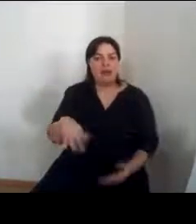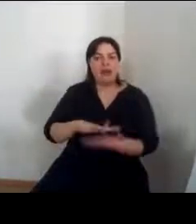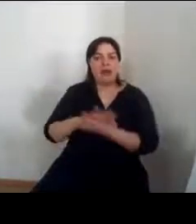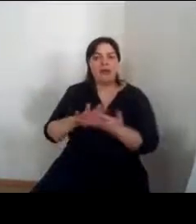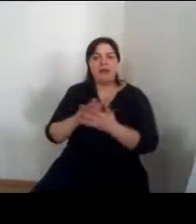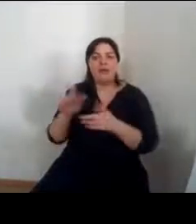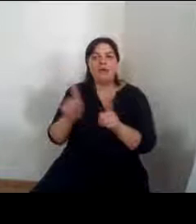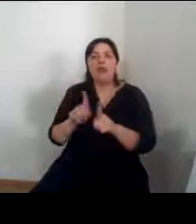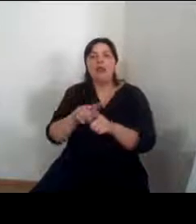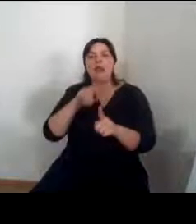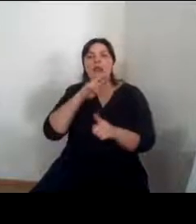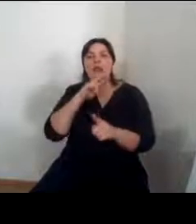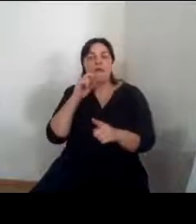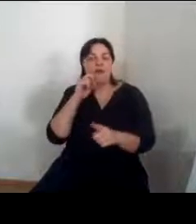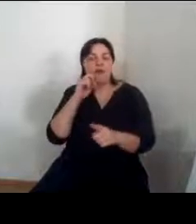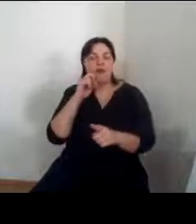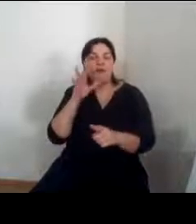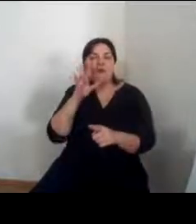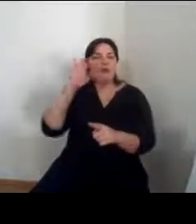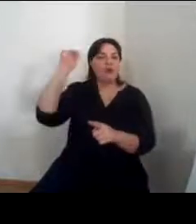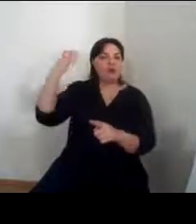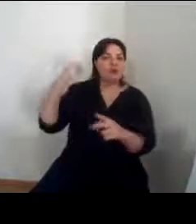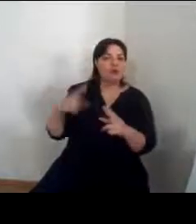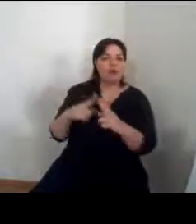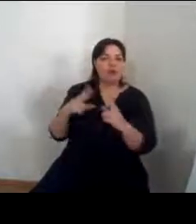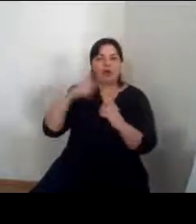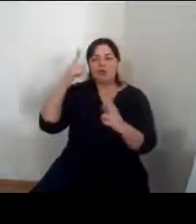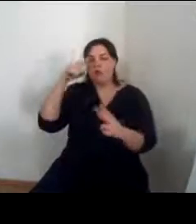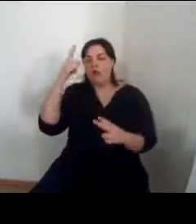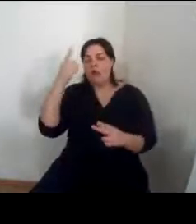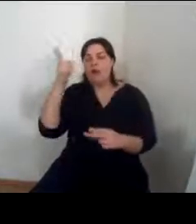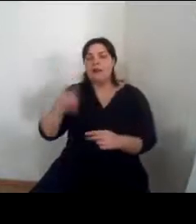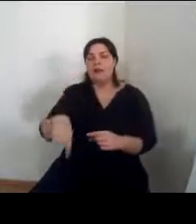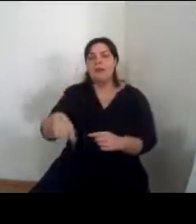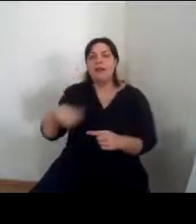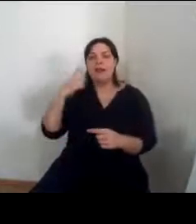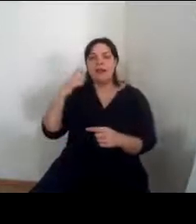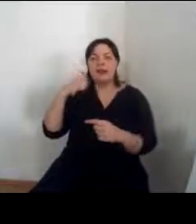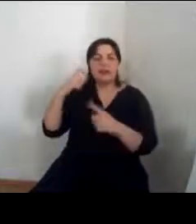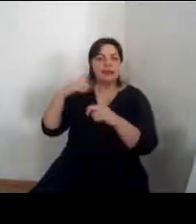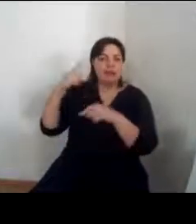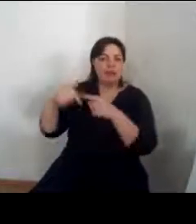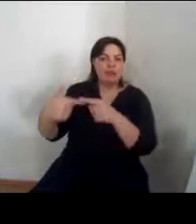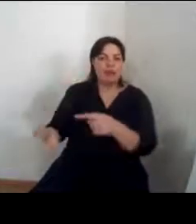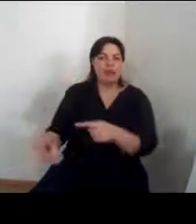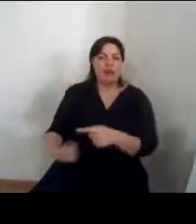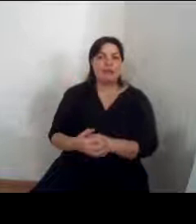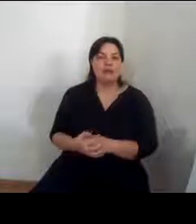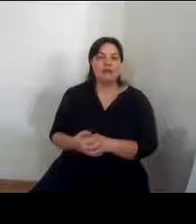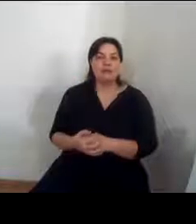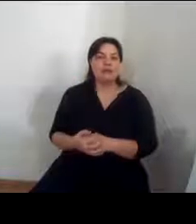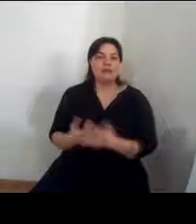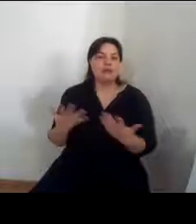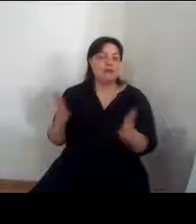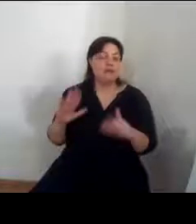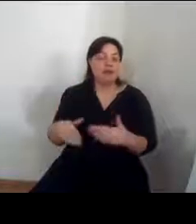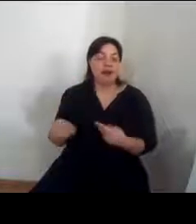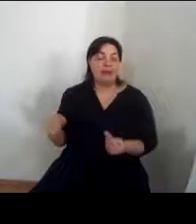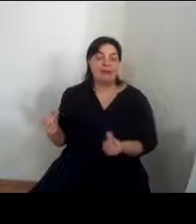valor de esa antropología social y cultural de la zona, de tradiciones, y que implique, además